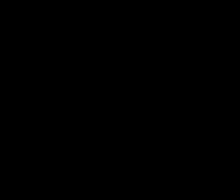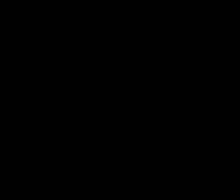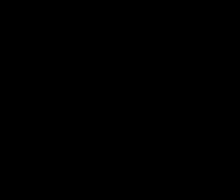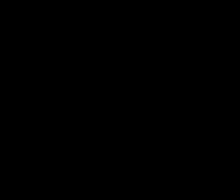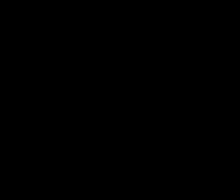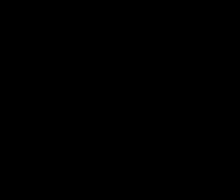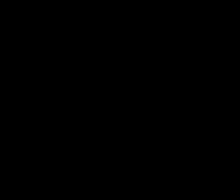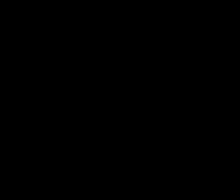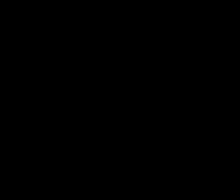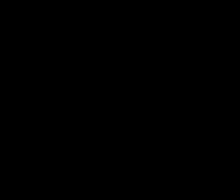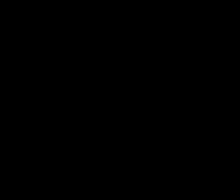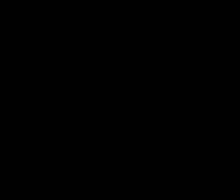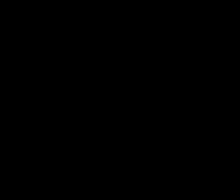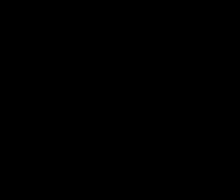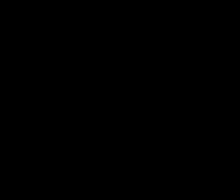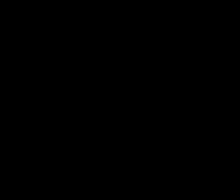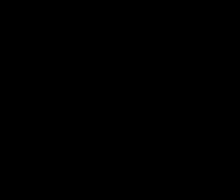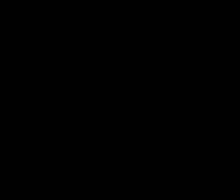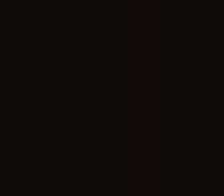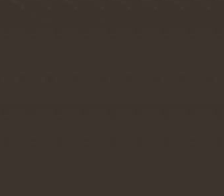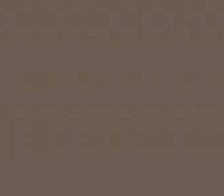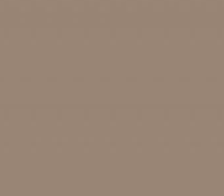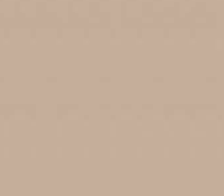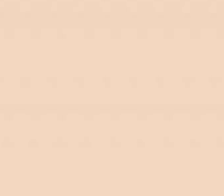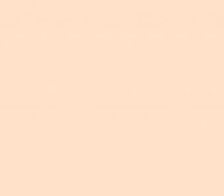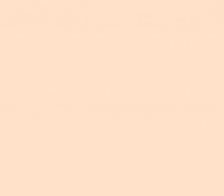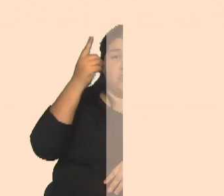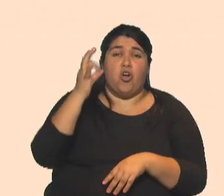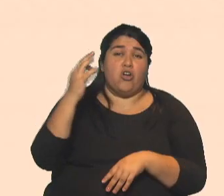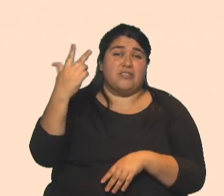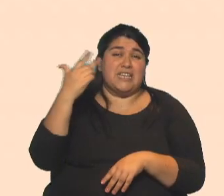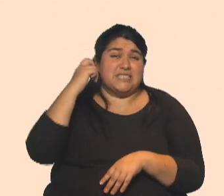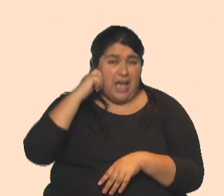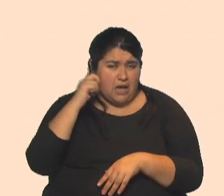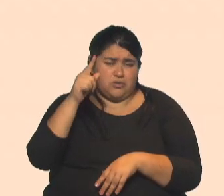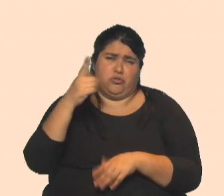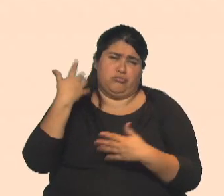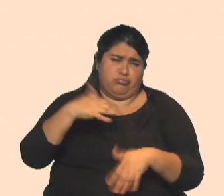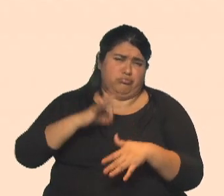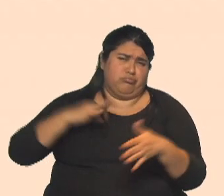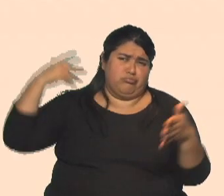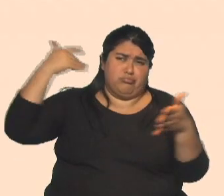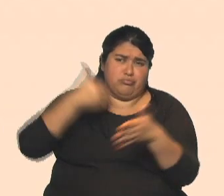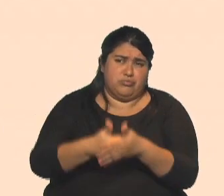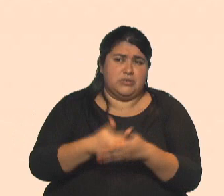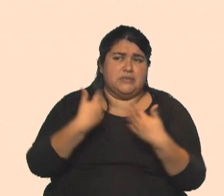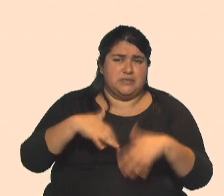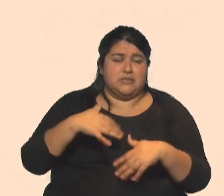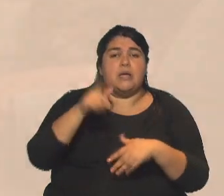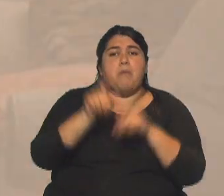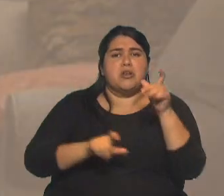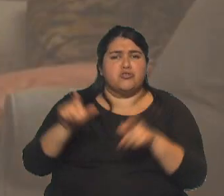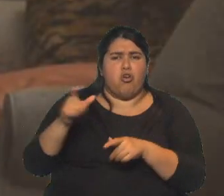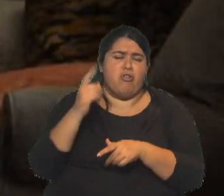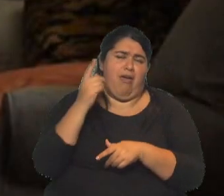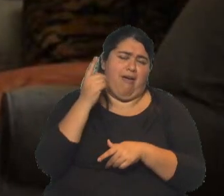comediante Guido Gorgati, quien murió a los 103 años, protagonista de una gran carrera donde interpretó una gran cantidad de personajes, tanto